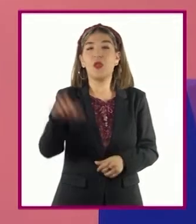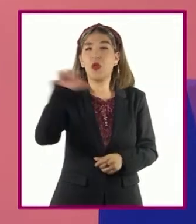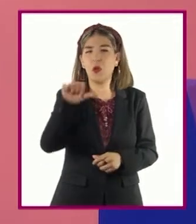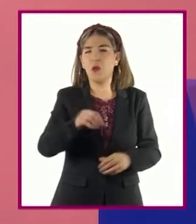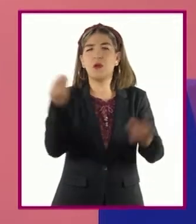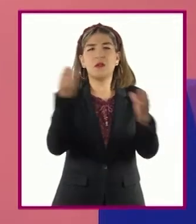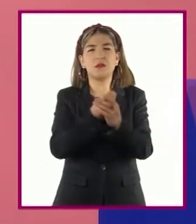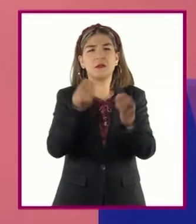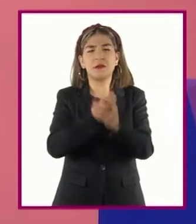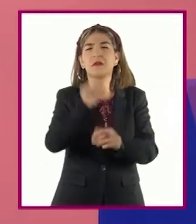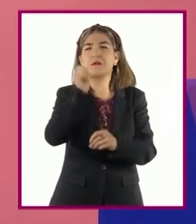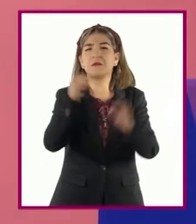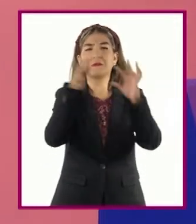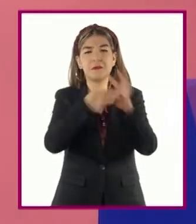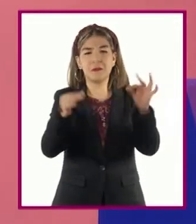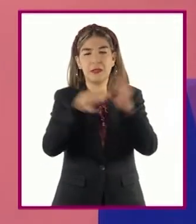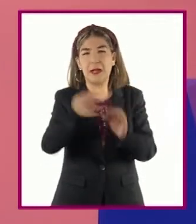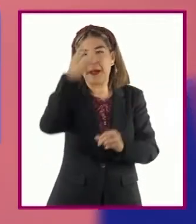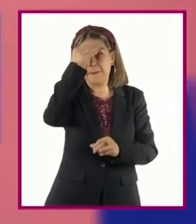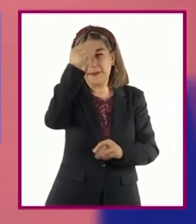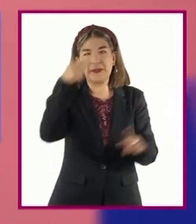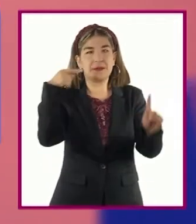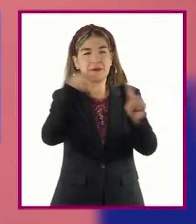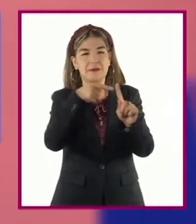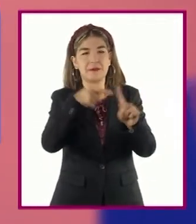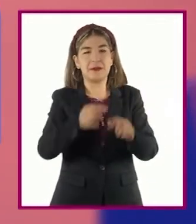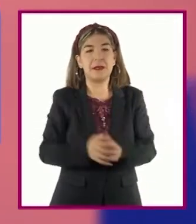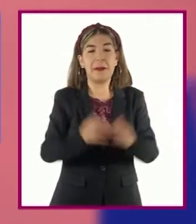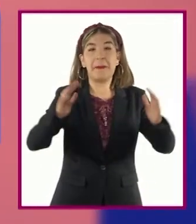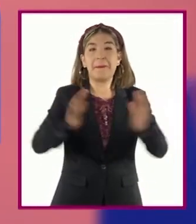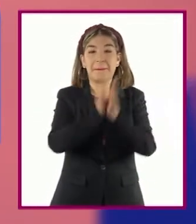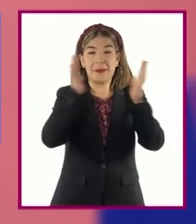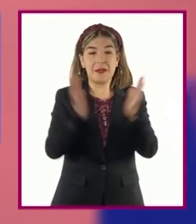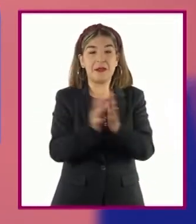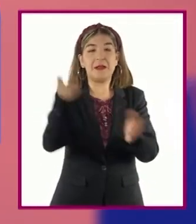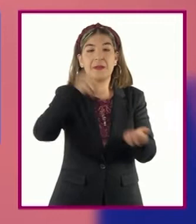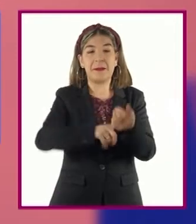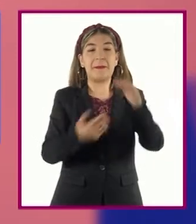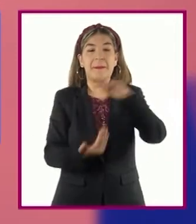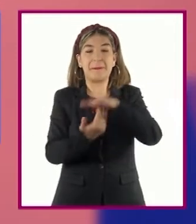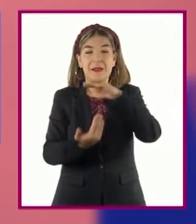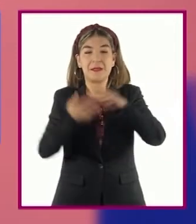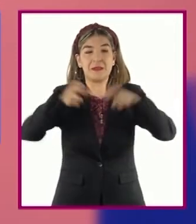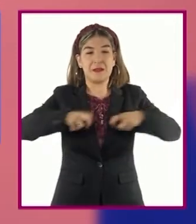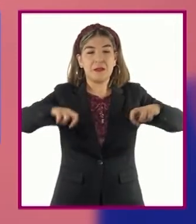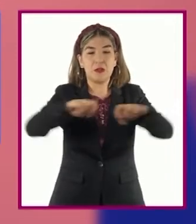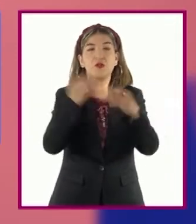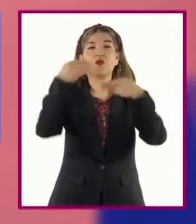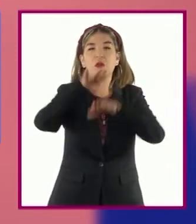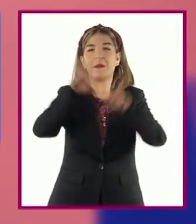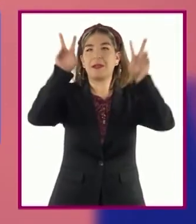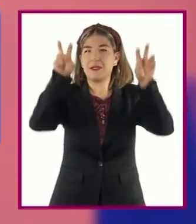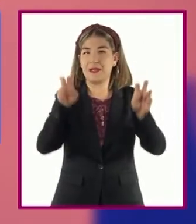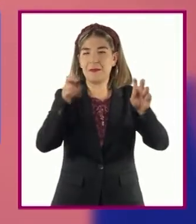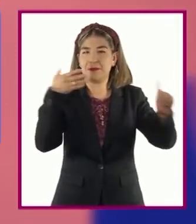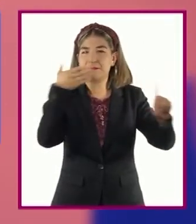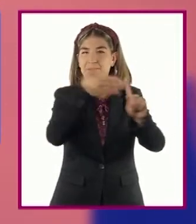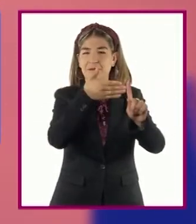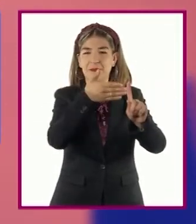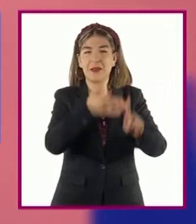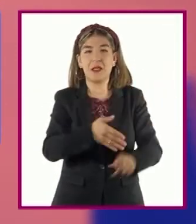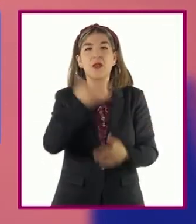sesión, trabajaremos el aprendizaje esperado. Participa en una mesa redonda sobre un tema específico y